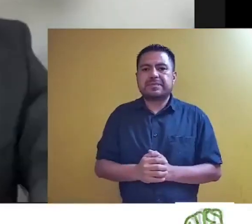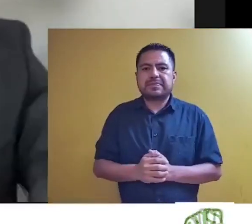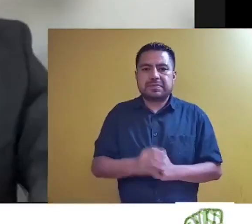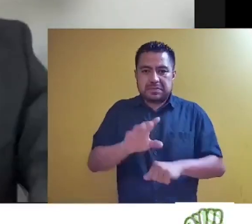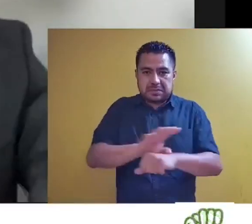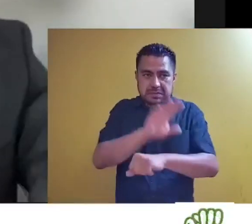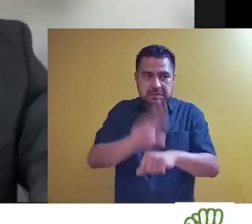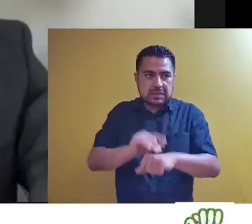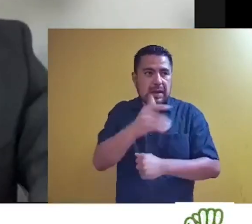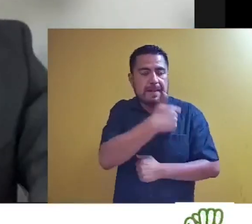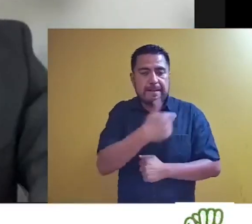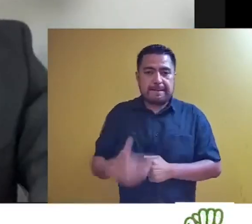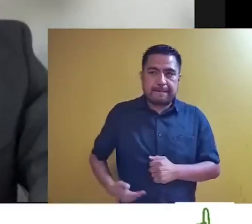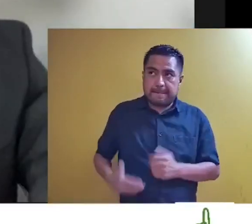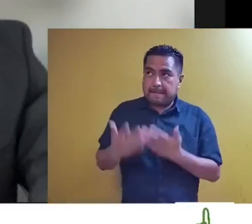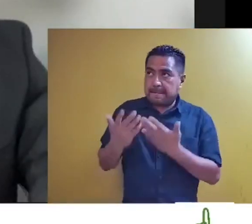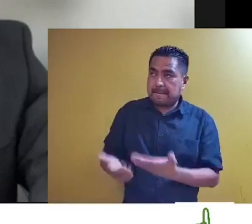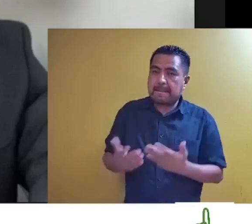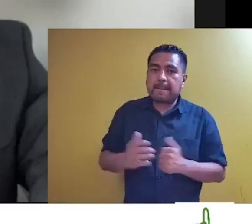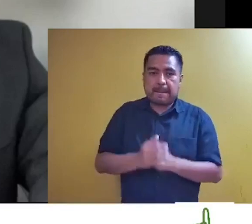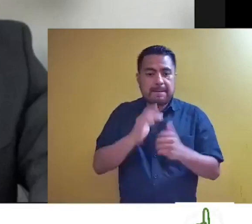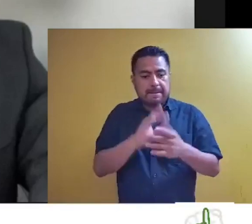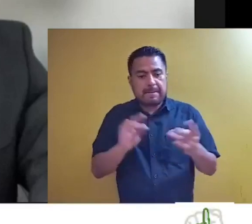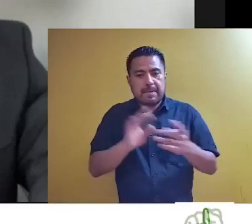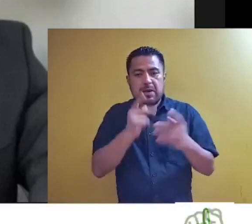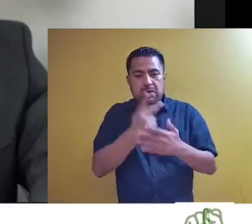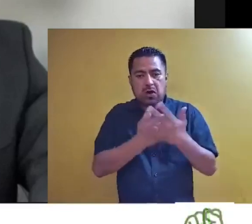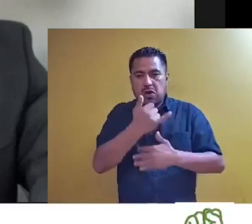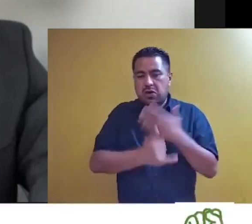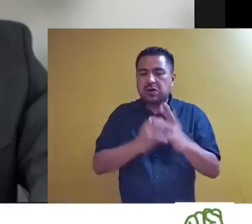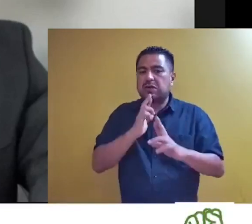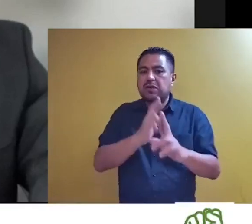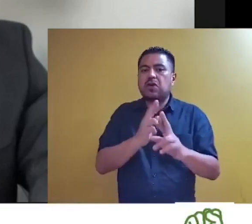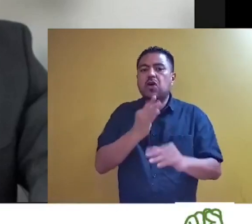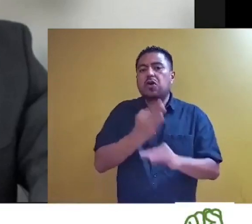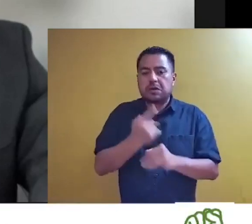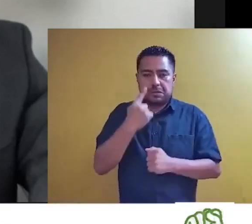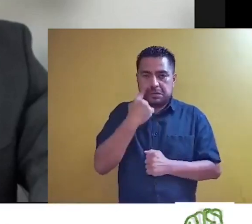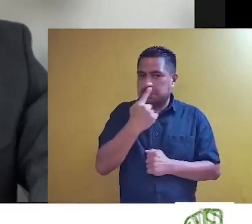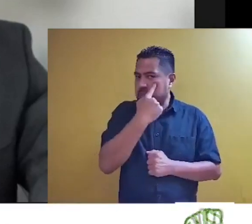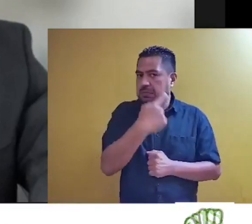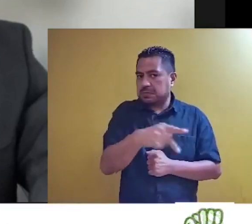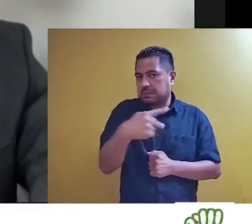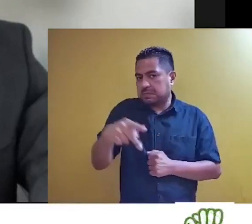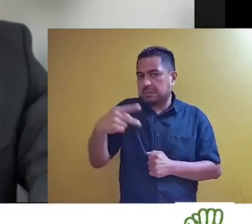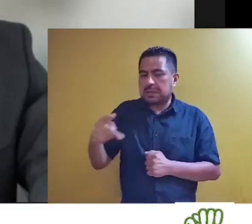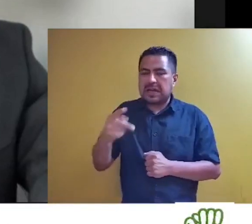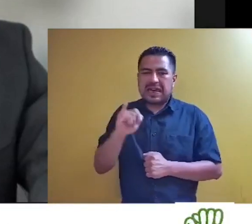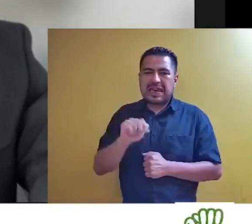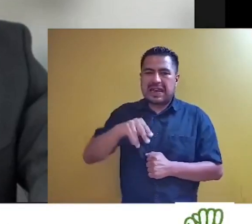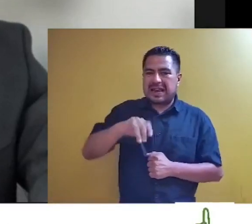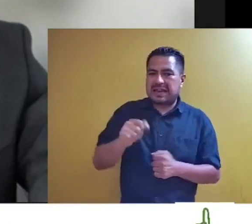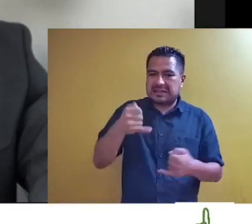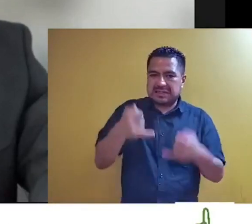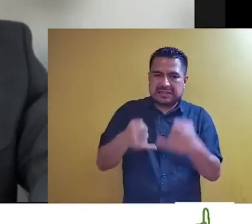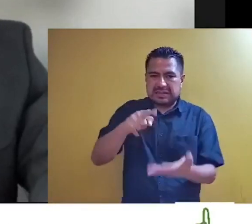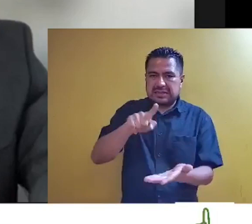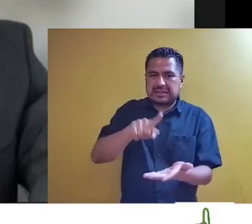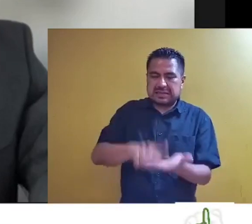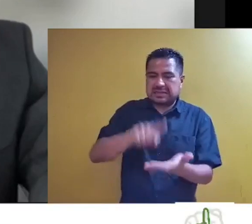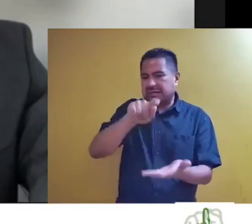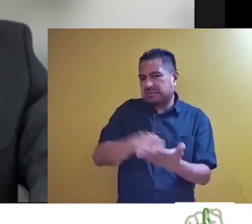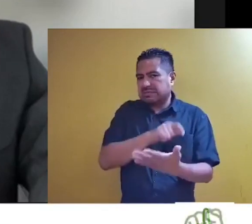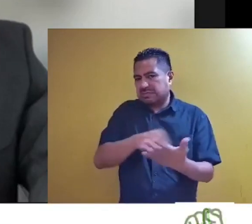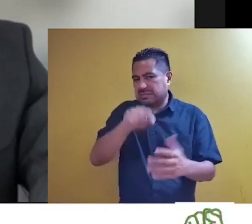Con su autorización, magistrada presidenta, doy cuenta con el proyecto de resolución que somete a su consideración el magistrado José Inés Betancur Salgado